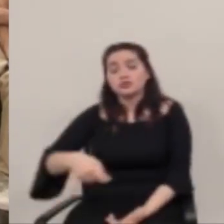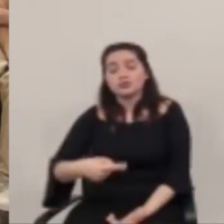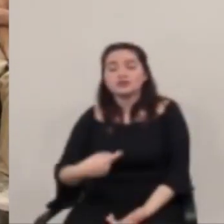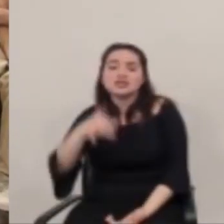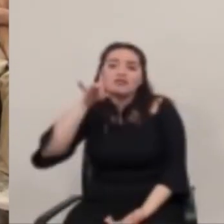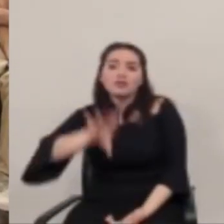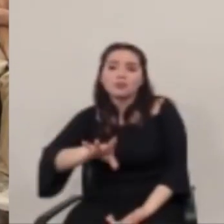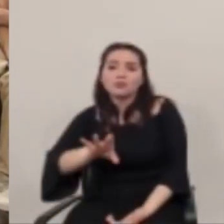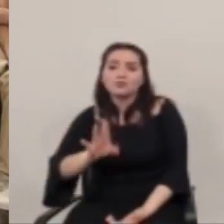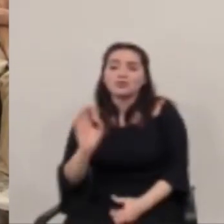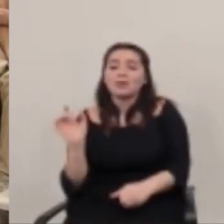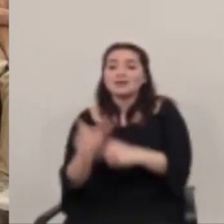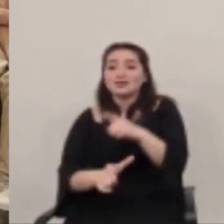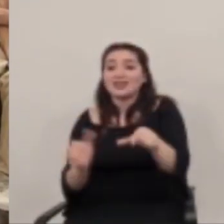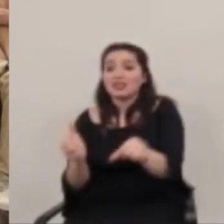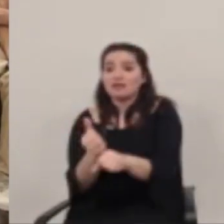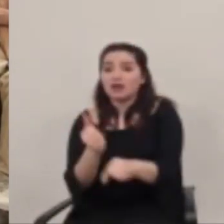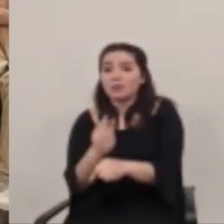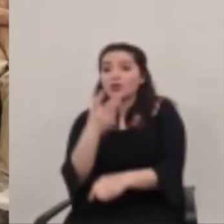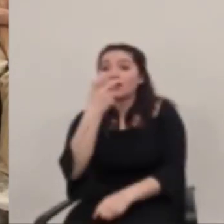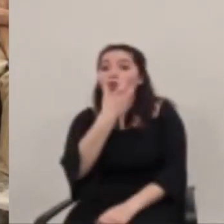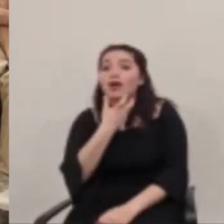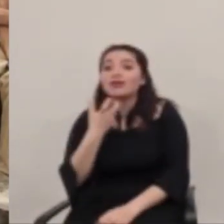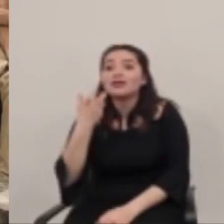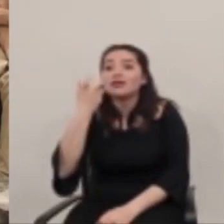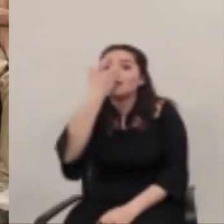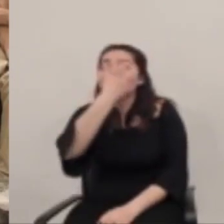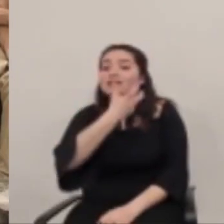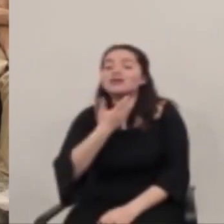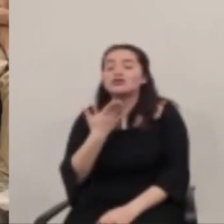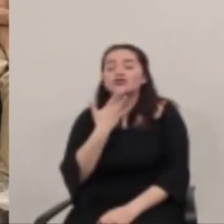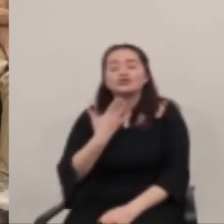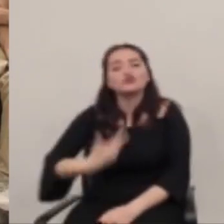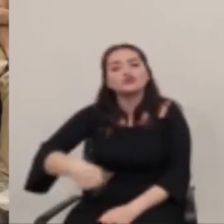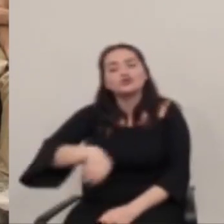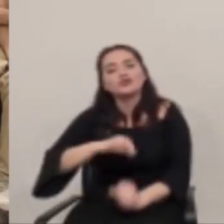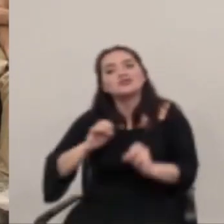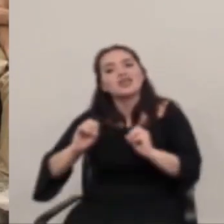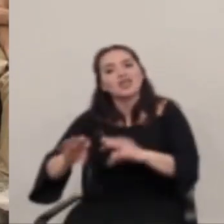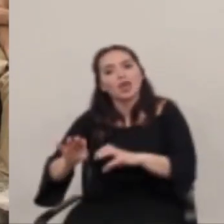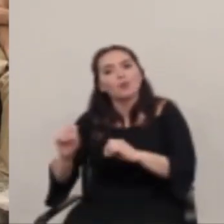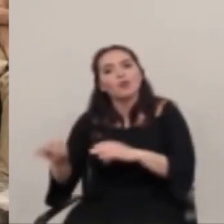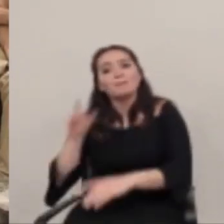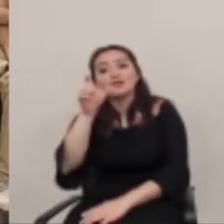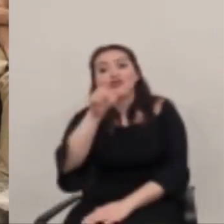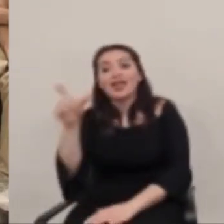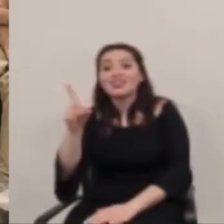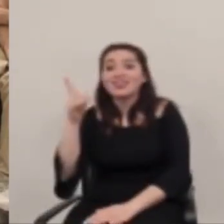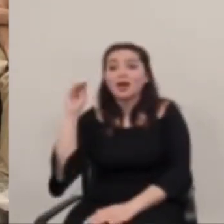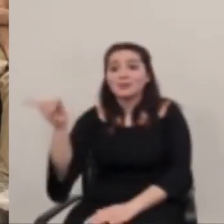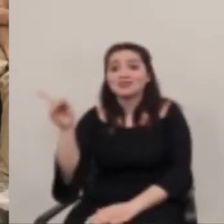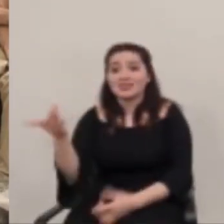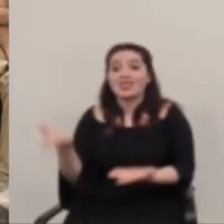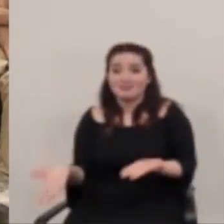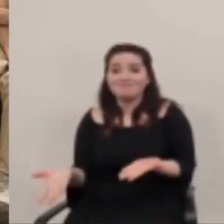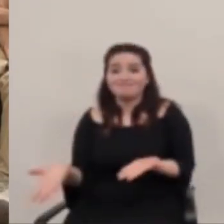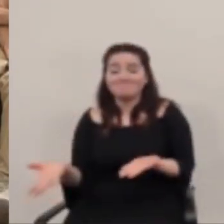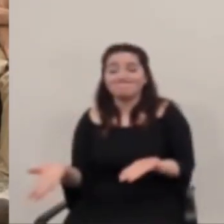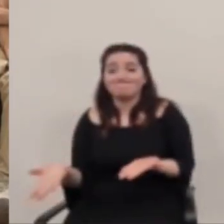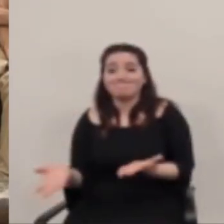sobre todo quienes trabajamos con ese lenguaje y quienes deformamos también percepciones sobre las personas en situación de discapacidad.